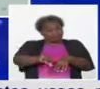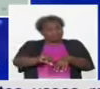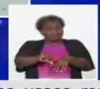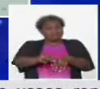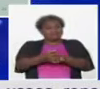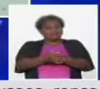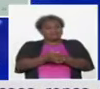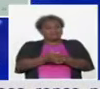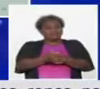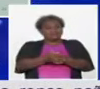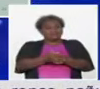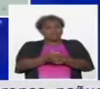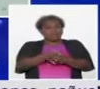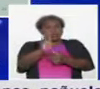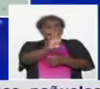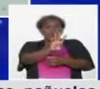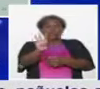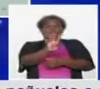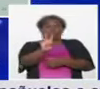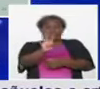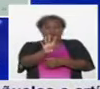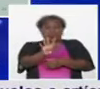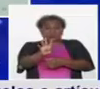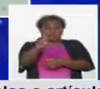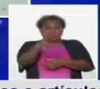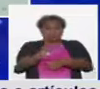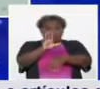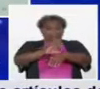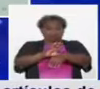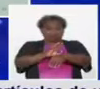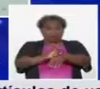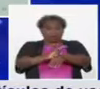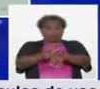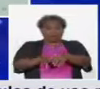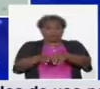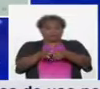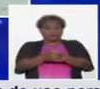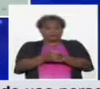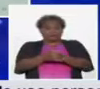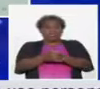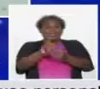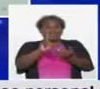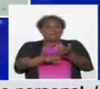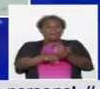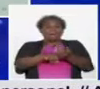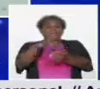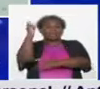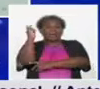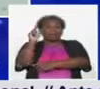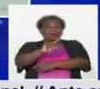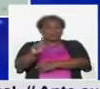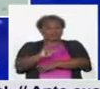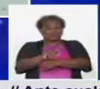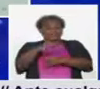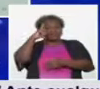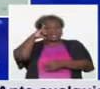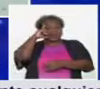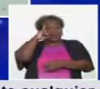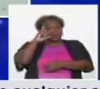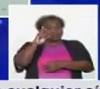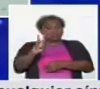ayer 44 casos confirmados. Palma Soriano con 11, San Luis con 3, Mella 2